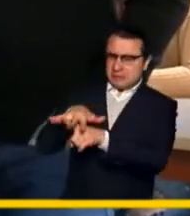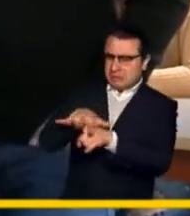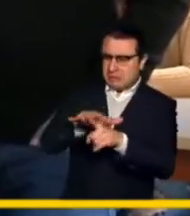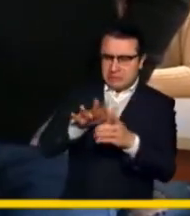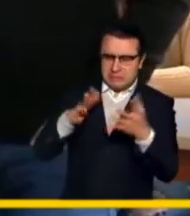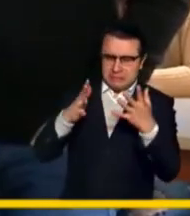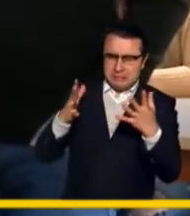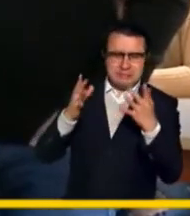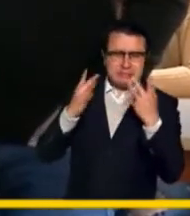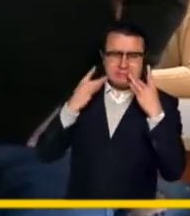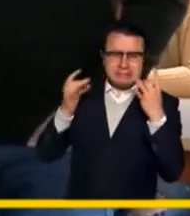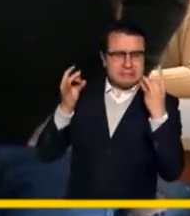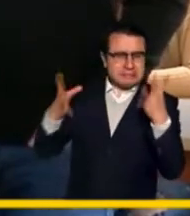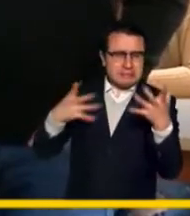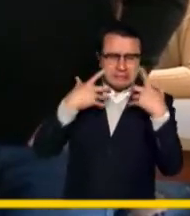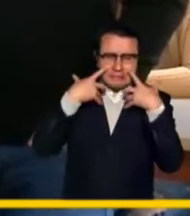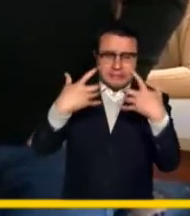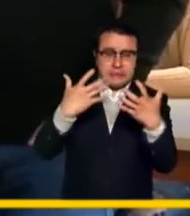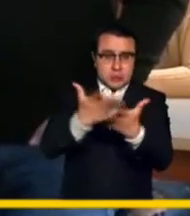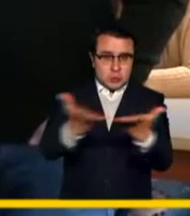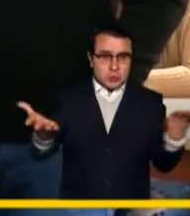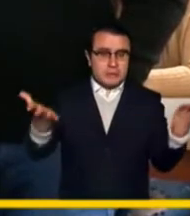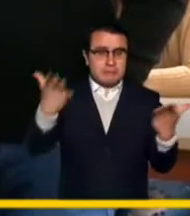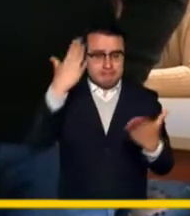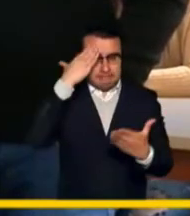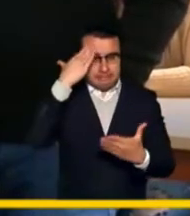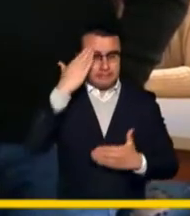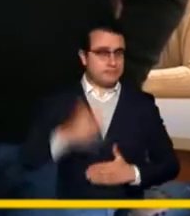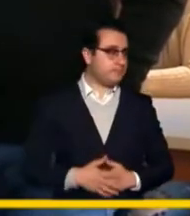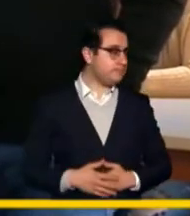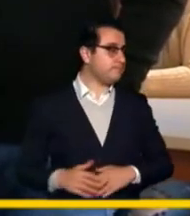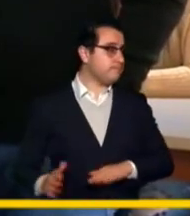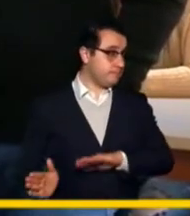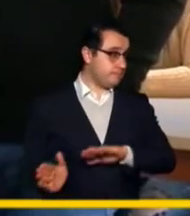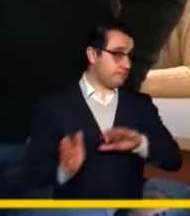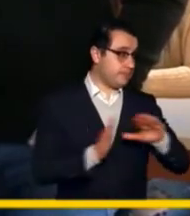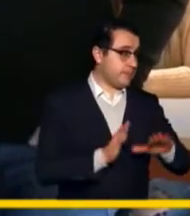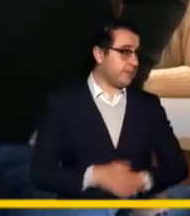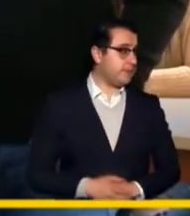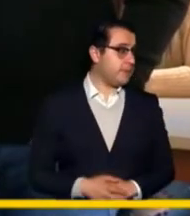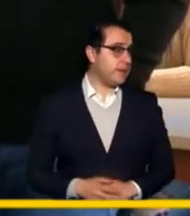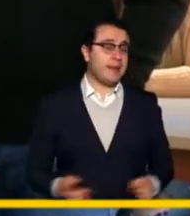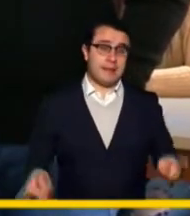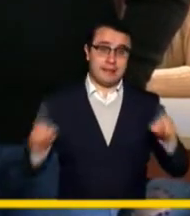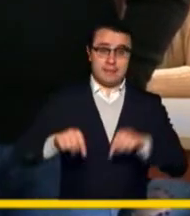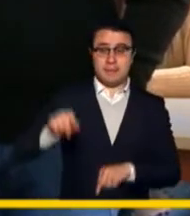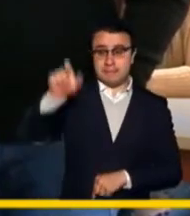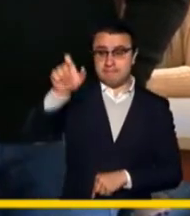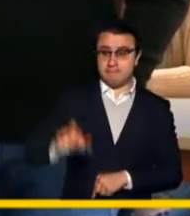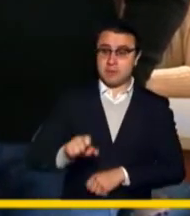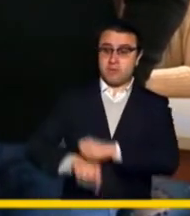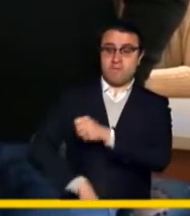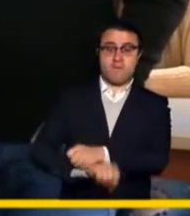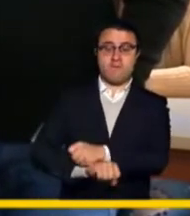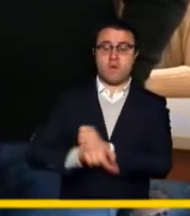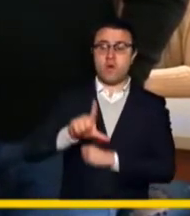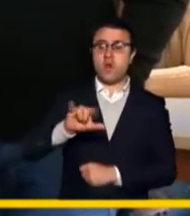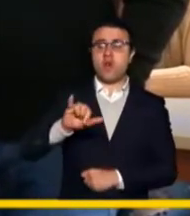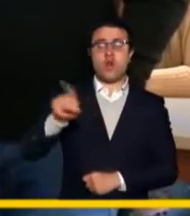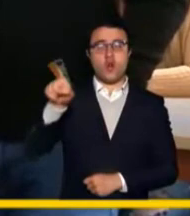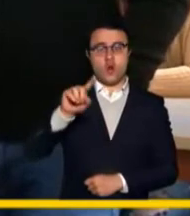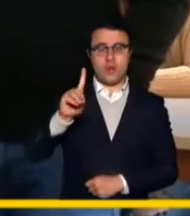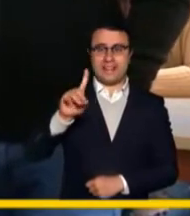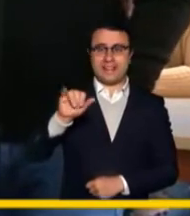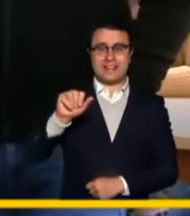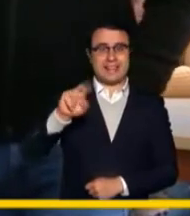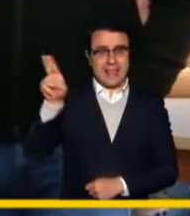hechos lamentables que ya todos conocemos. También con el futbolista Luis Díaz hemos